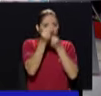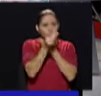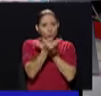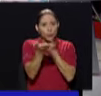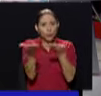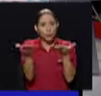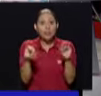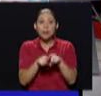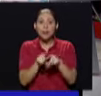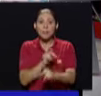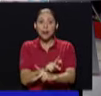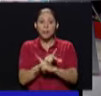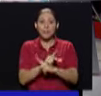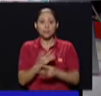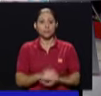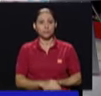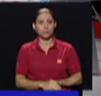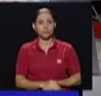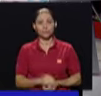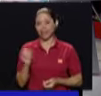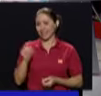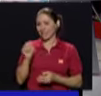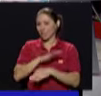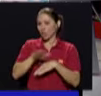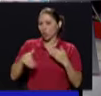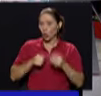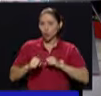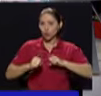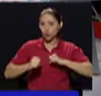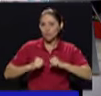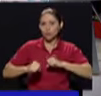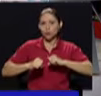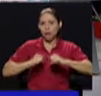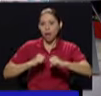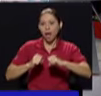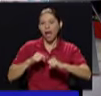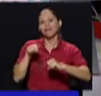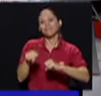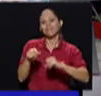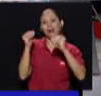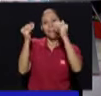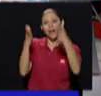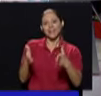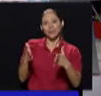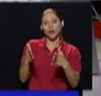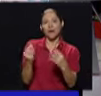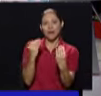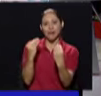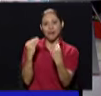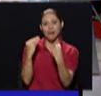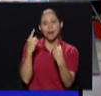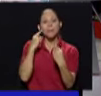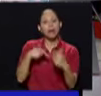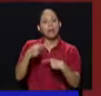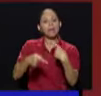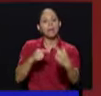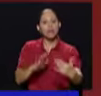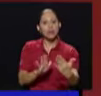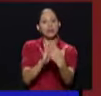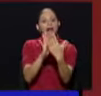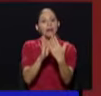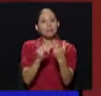de que nos sirva como herramienta de prevención? Claro, todos los sismos son definitivamente el mejor maestro que tenemos nosotros para enfrentar a